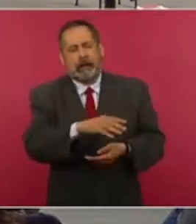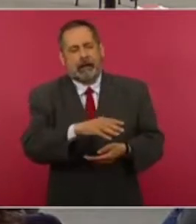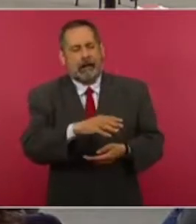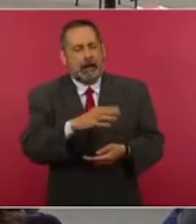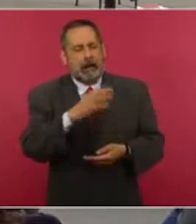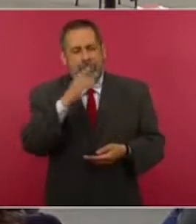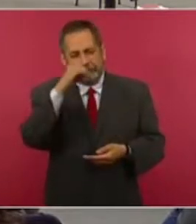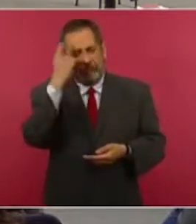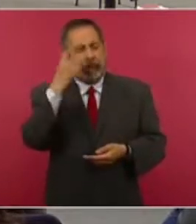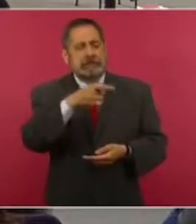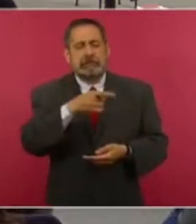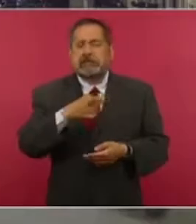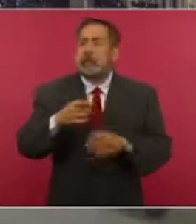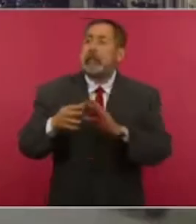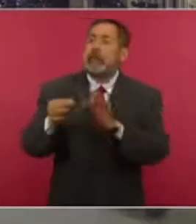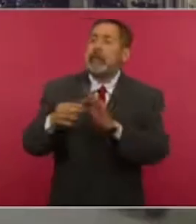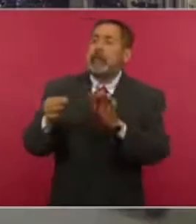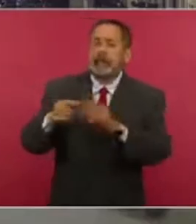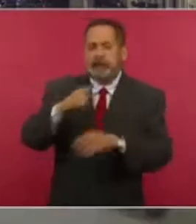¿Por qué no la pones?